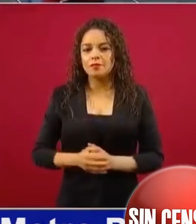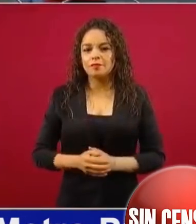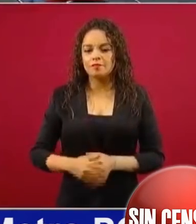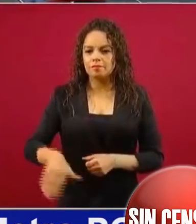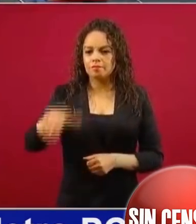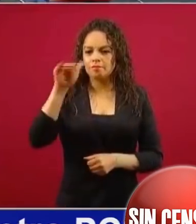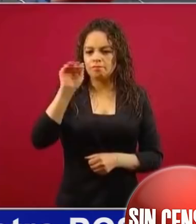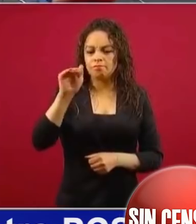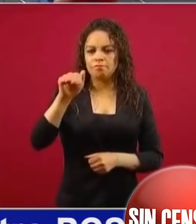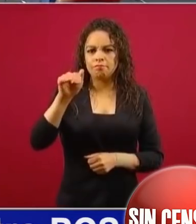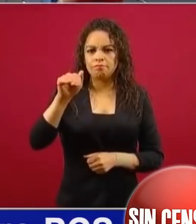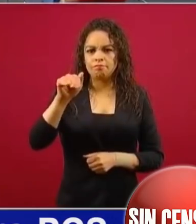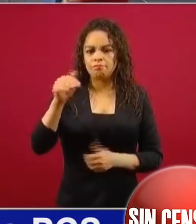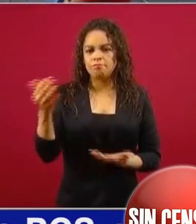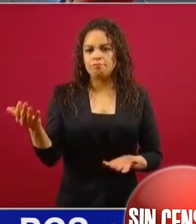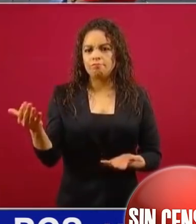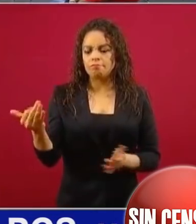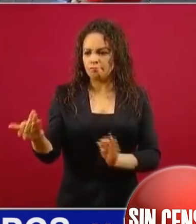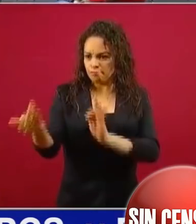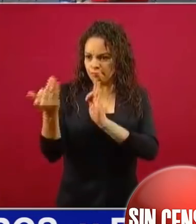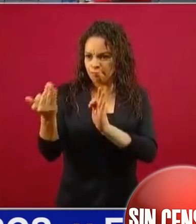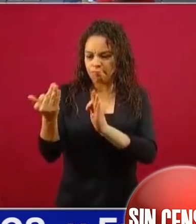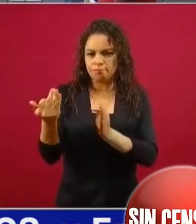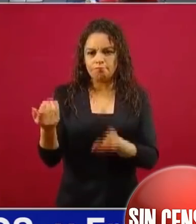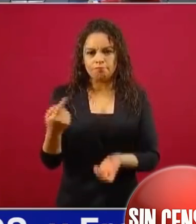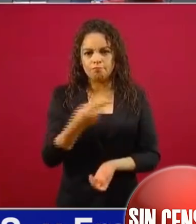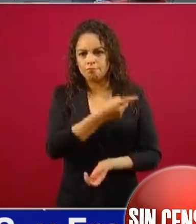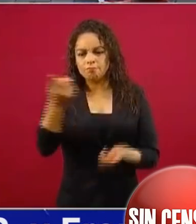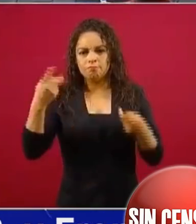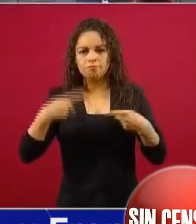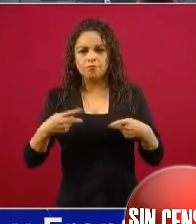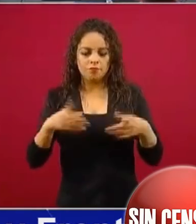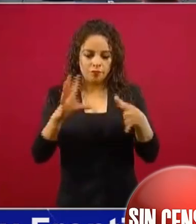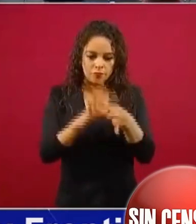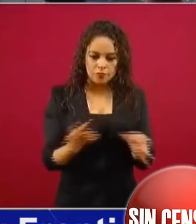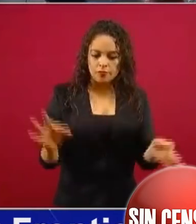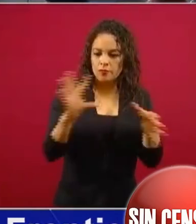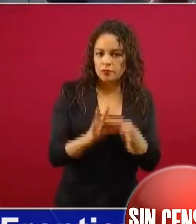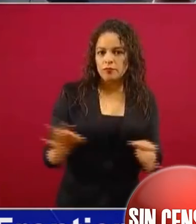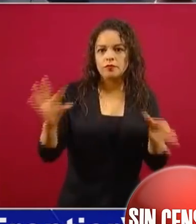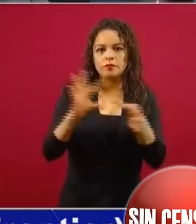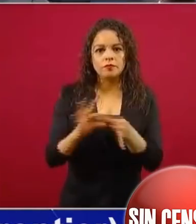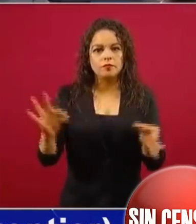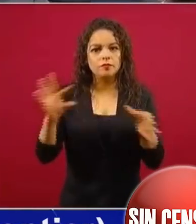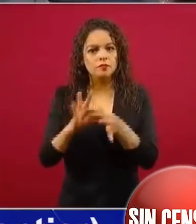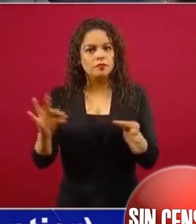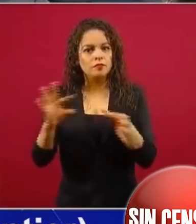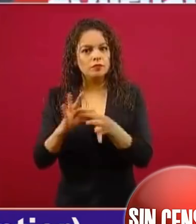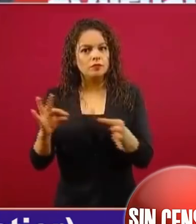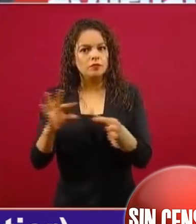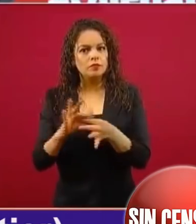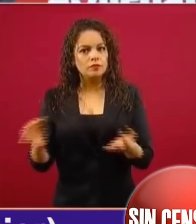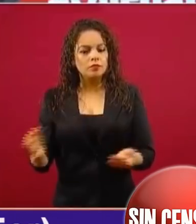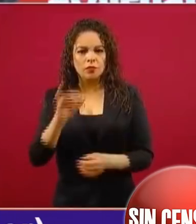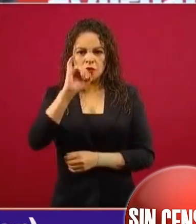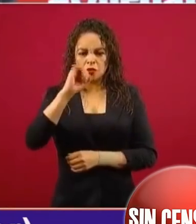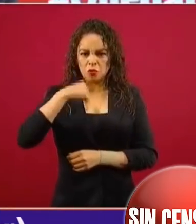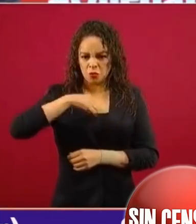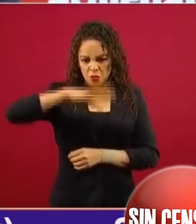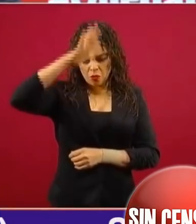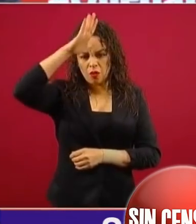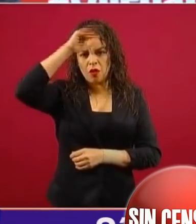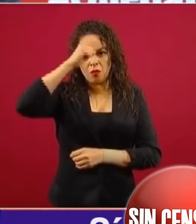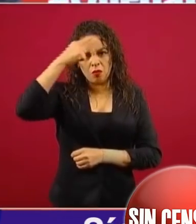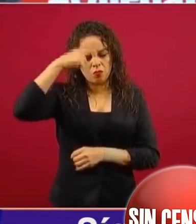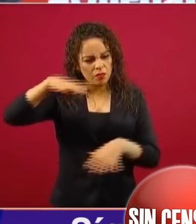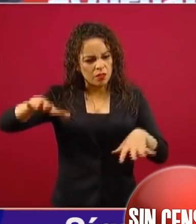enfrentadas con argumentos de la gente que está a favor de la transformación, que ya no